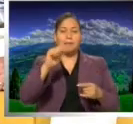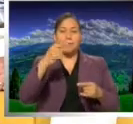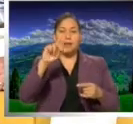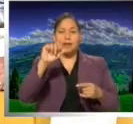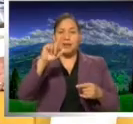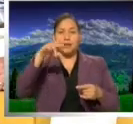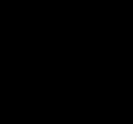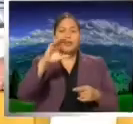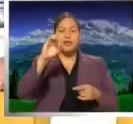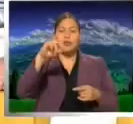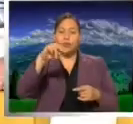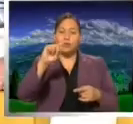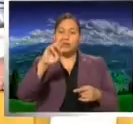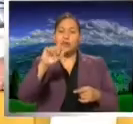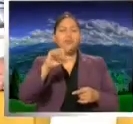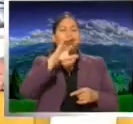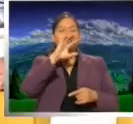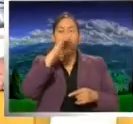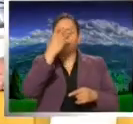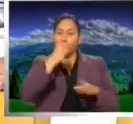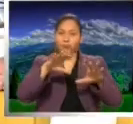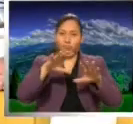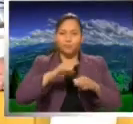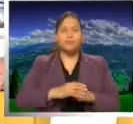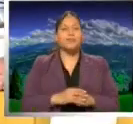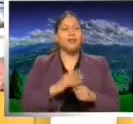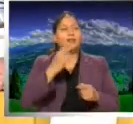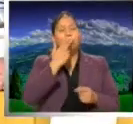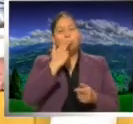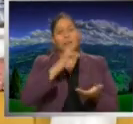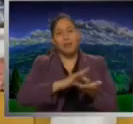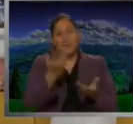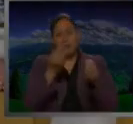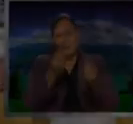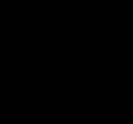Contreras estuvo fabulosa, como todas tus narraciones, y te agradecemos mucho. La retomaremos.